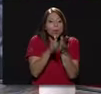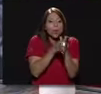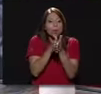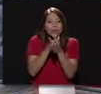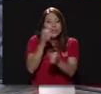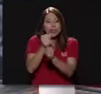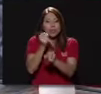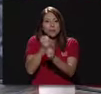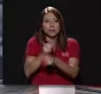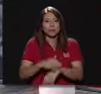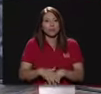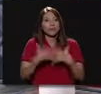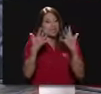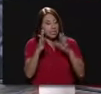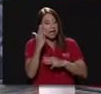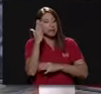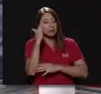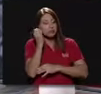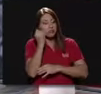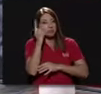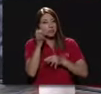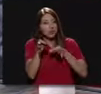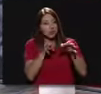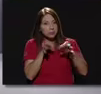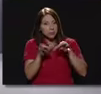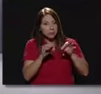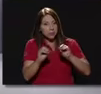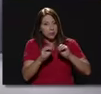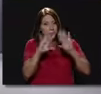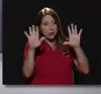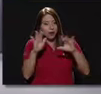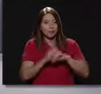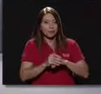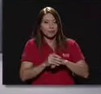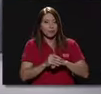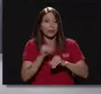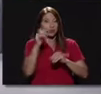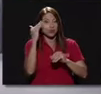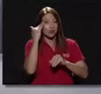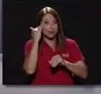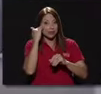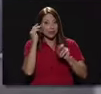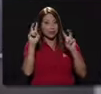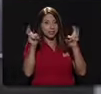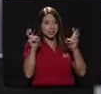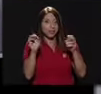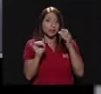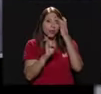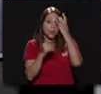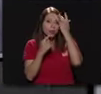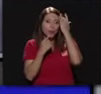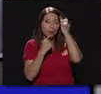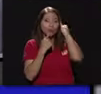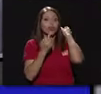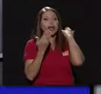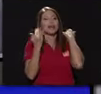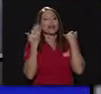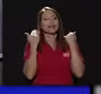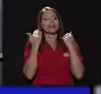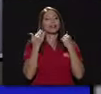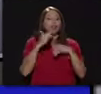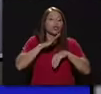empleo. Tenemos claro el panorama, es un tema conocido, como les mencionaba yo en el corte,